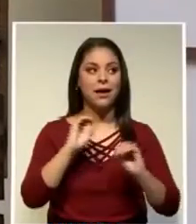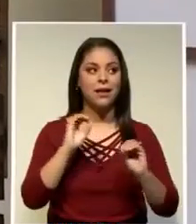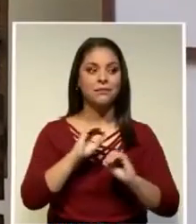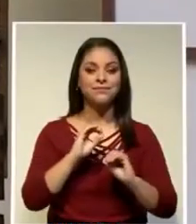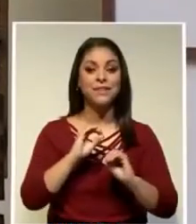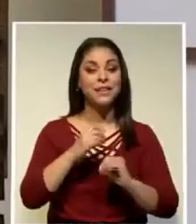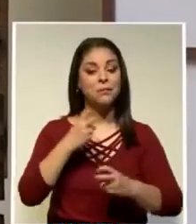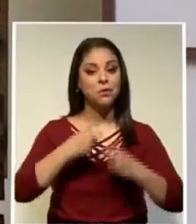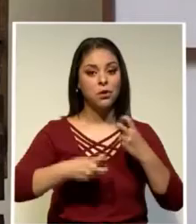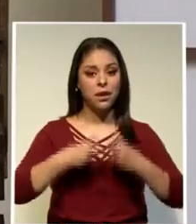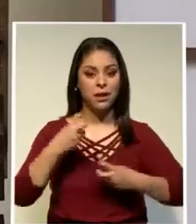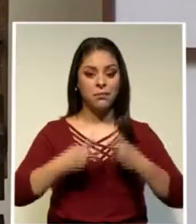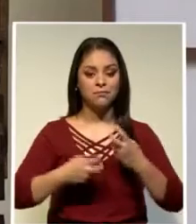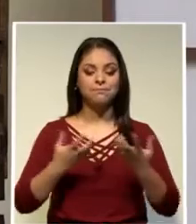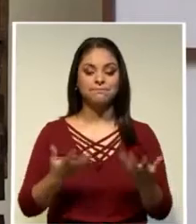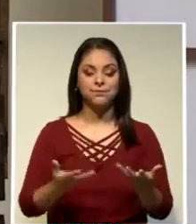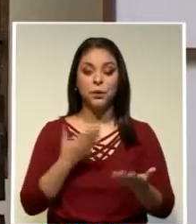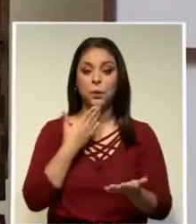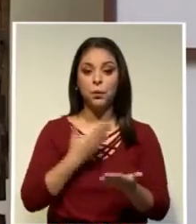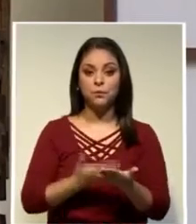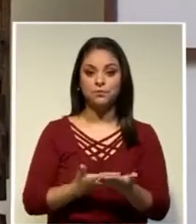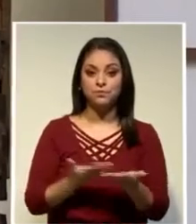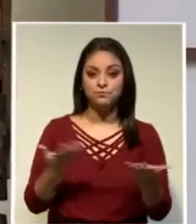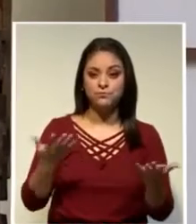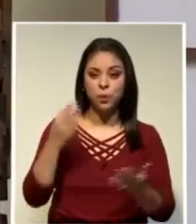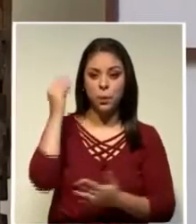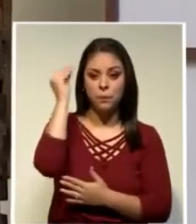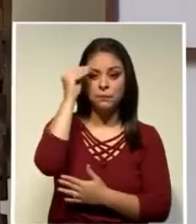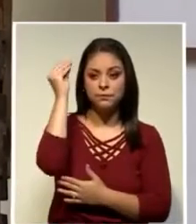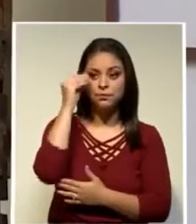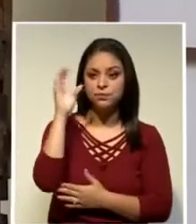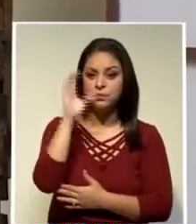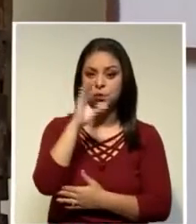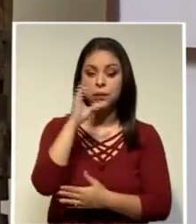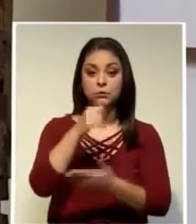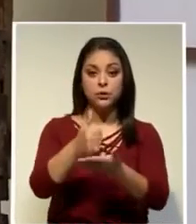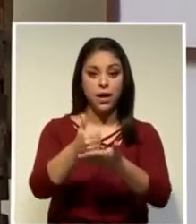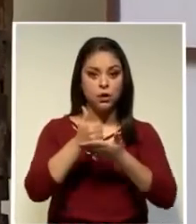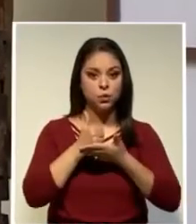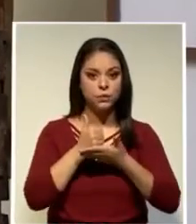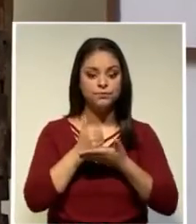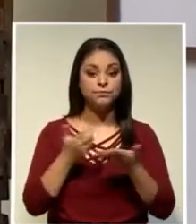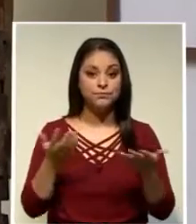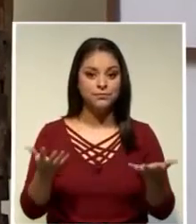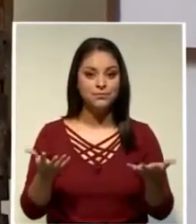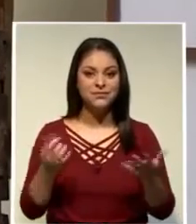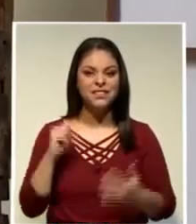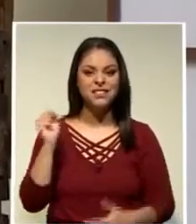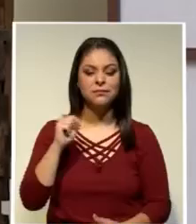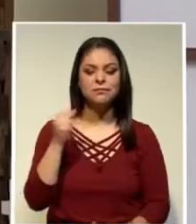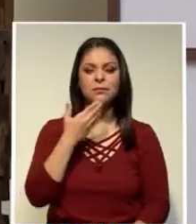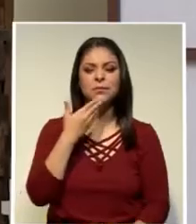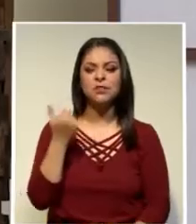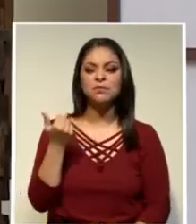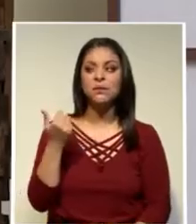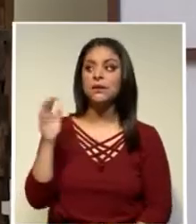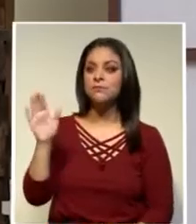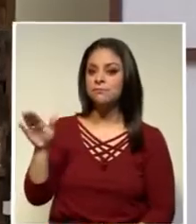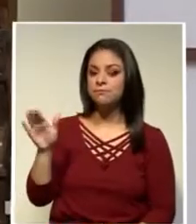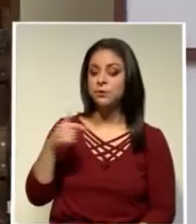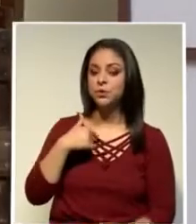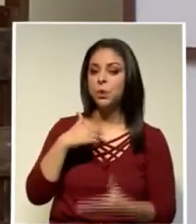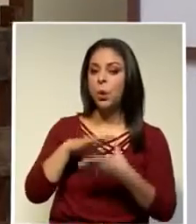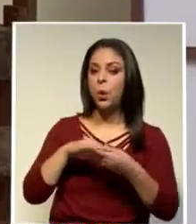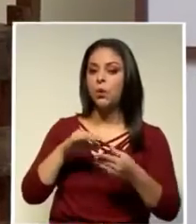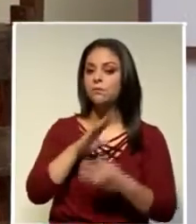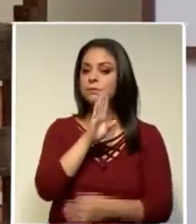bueno. ¿Qué te parece si buscamos ayuda? ¿Quiénes nos podrían ayudar? ¿Eso le iba a decir? ¿Quiénes nos podrían? Vea, niña Ley, le voy a contar